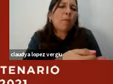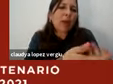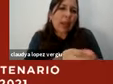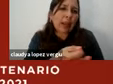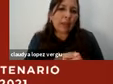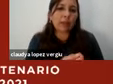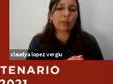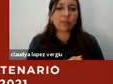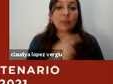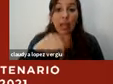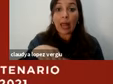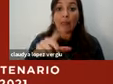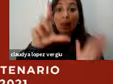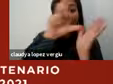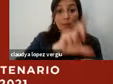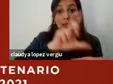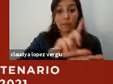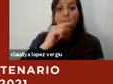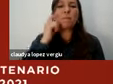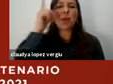viene, entiendo, desde Lima.